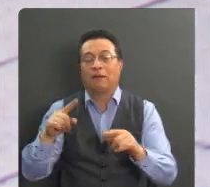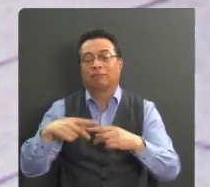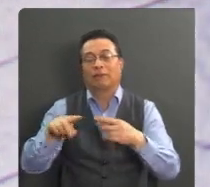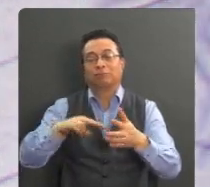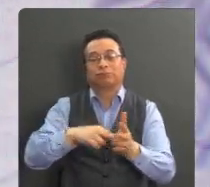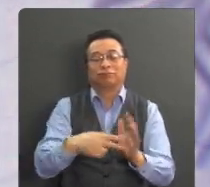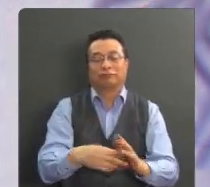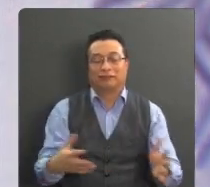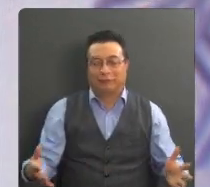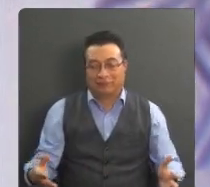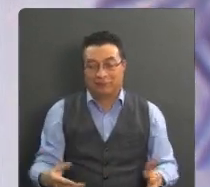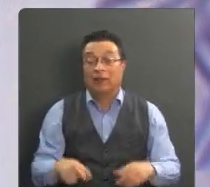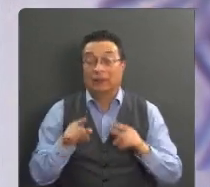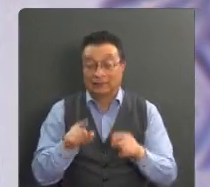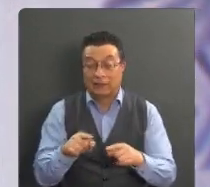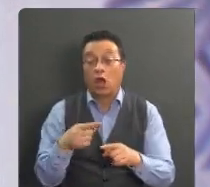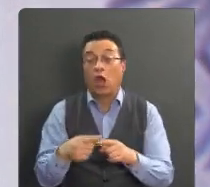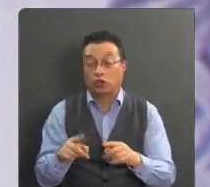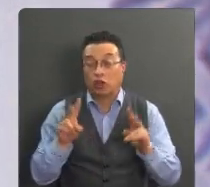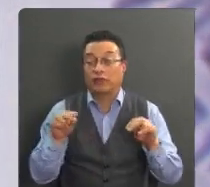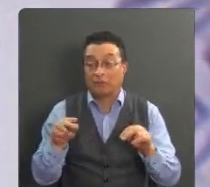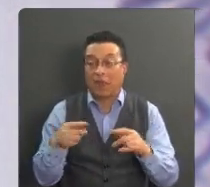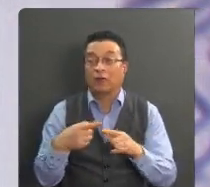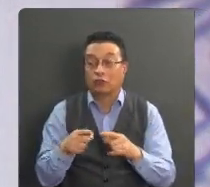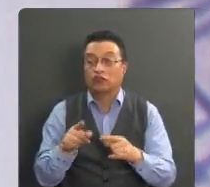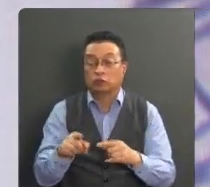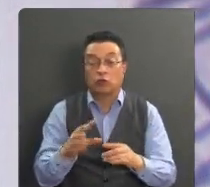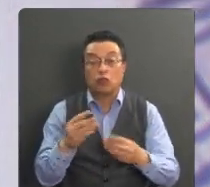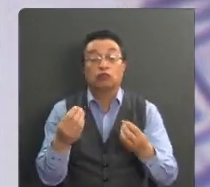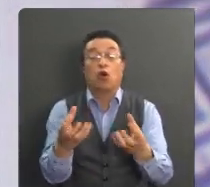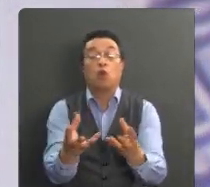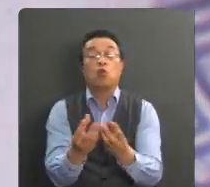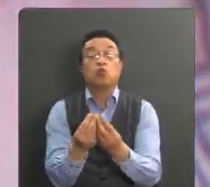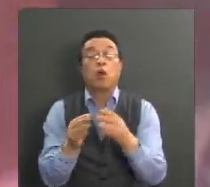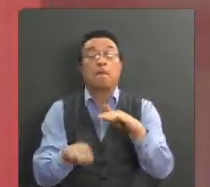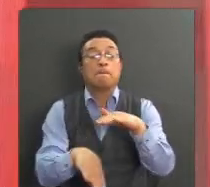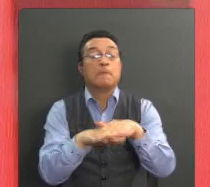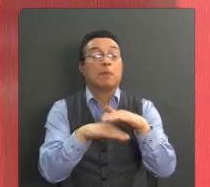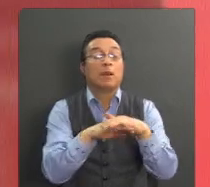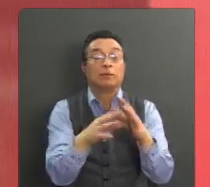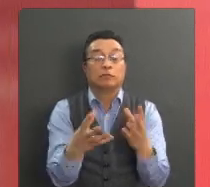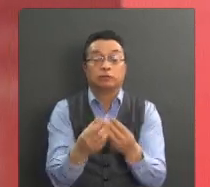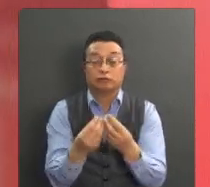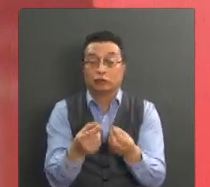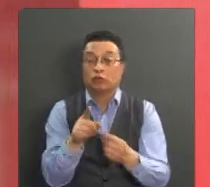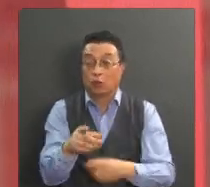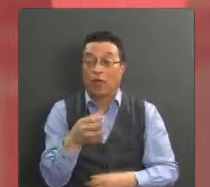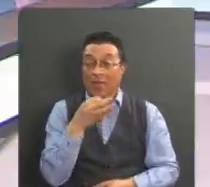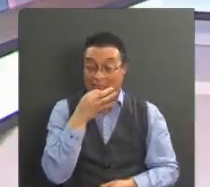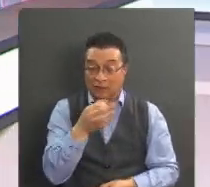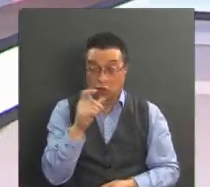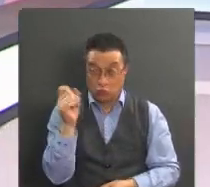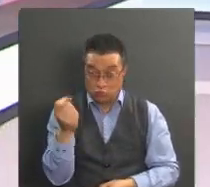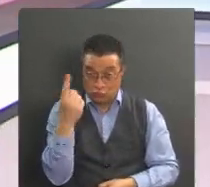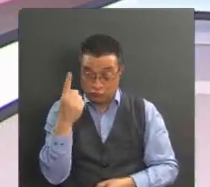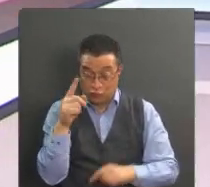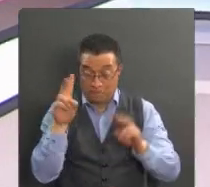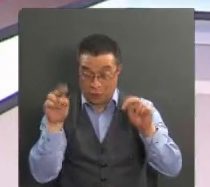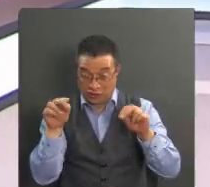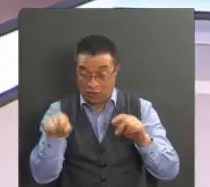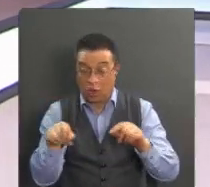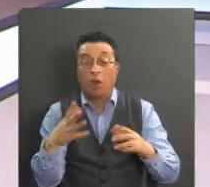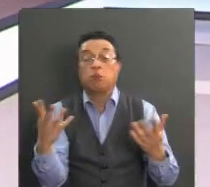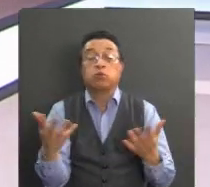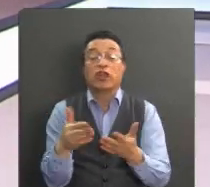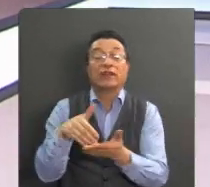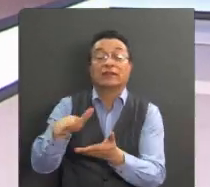justamente ahí hay otro tema que se abre, que es el tema del aforo. ¿Se acuerdan que uno de los primeros... es que tú dijiste que una de las razones al principio que se había